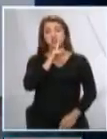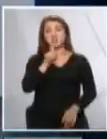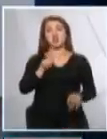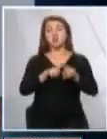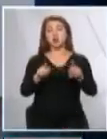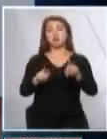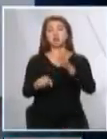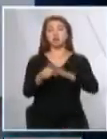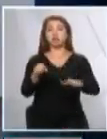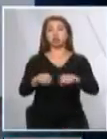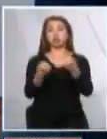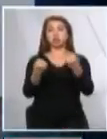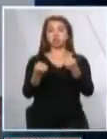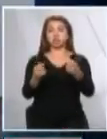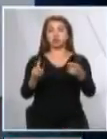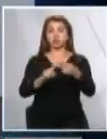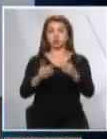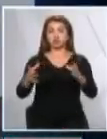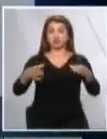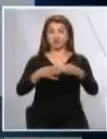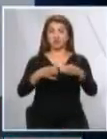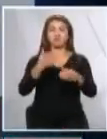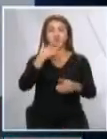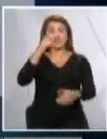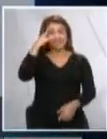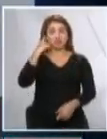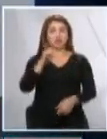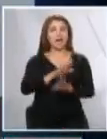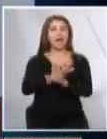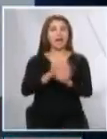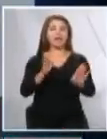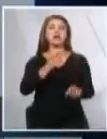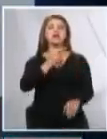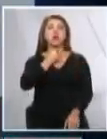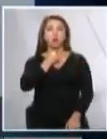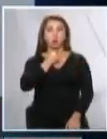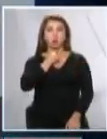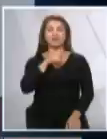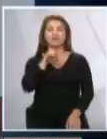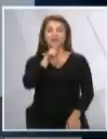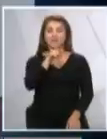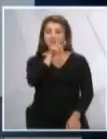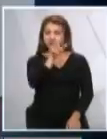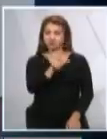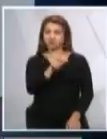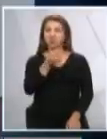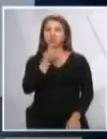terminar destruyendo el partido, porque creo que a nadie le gusta ese